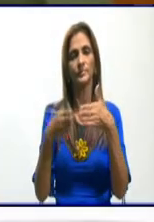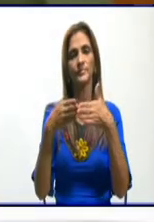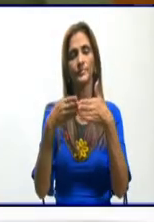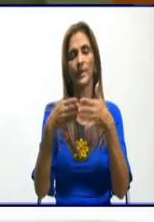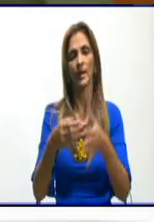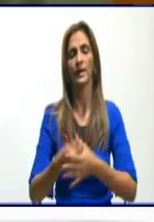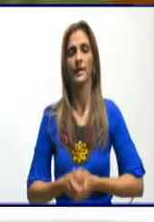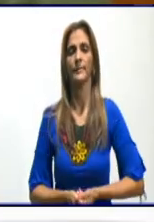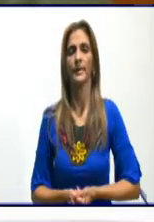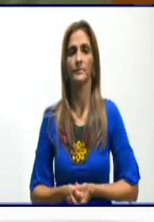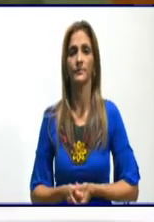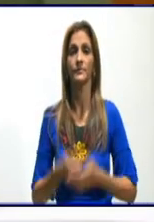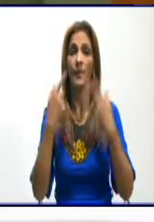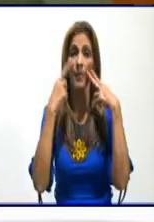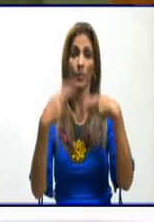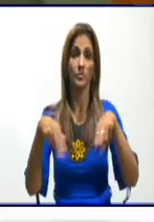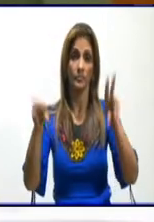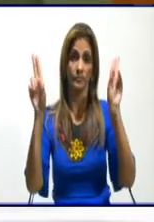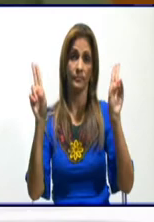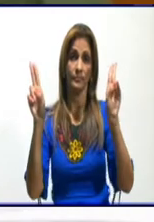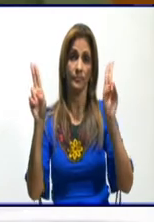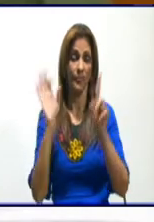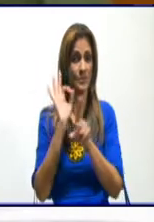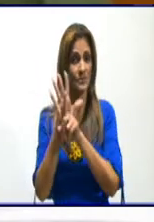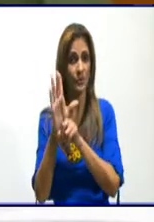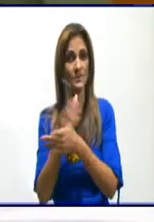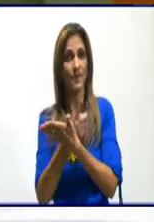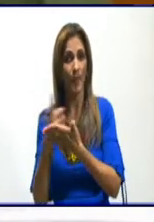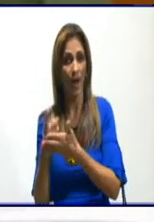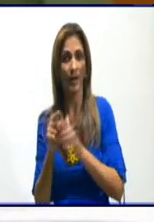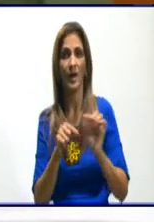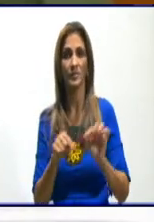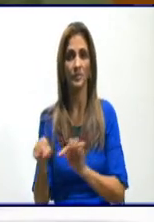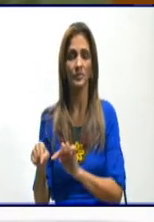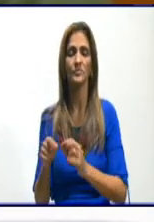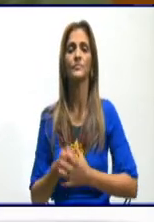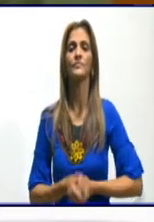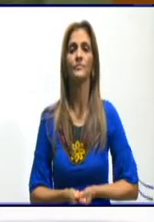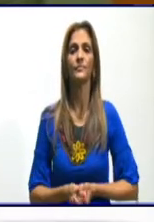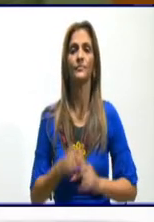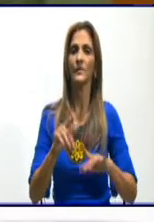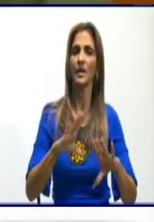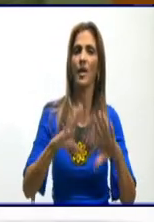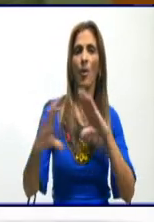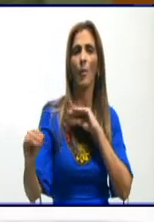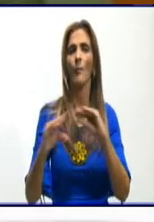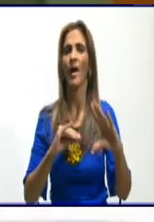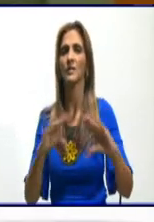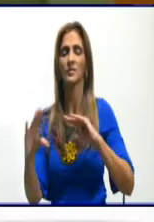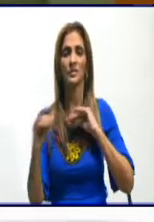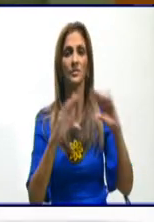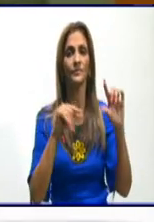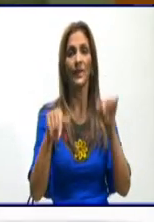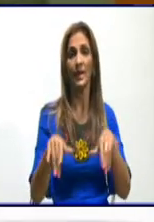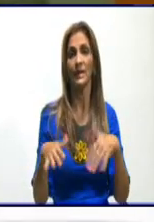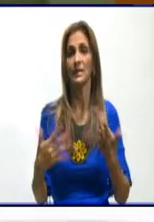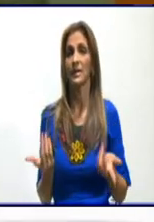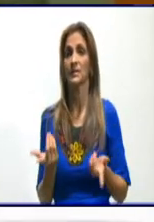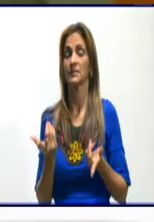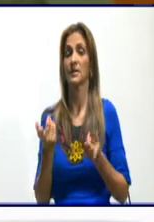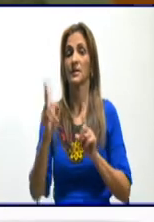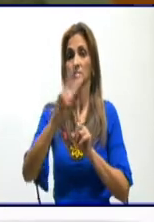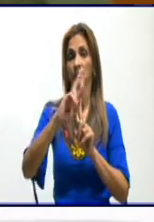tal y como habíamos acordado el inicio de semana y de compartir este espacio con nuestro pueblo en aras de seguir